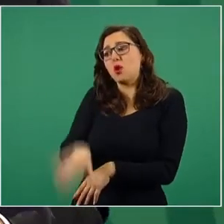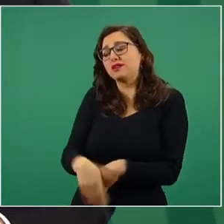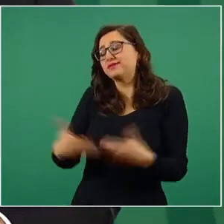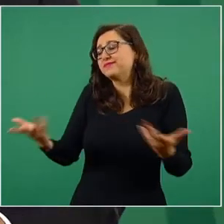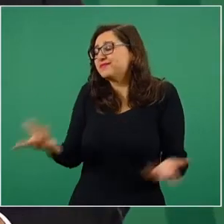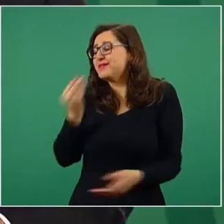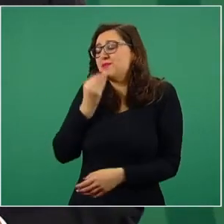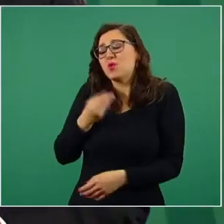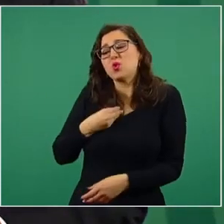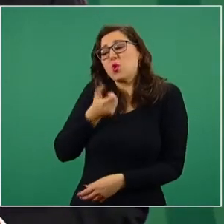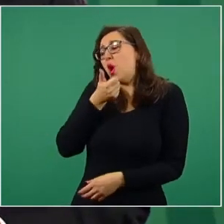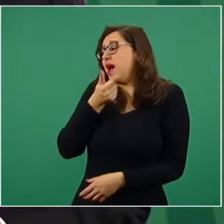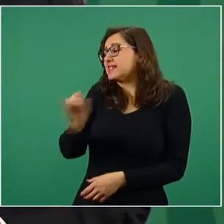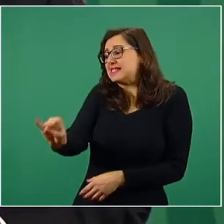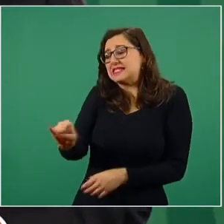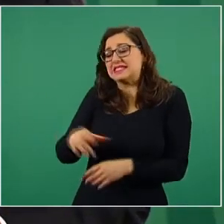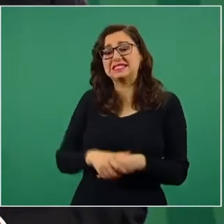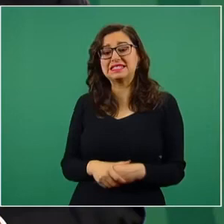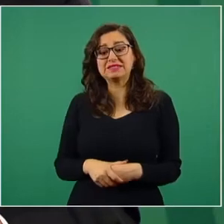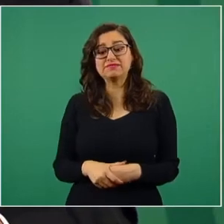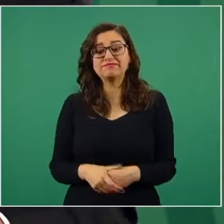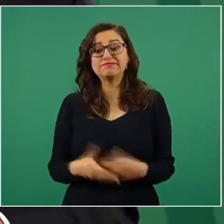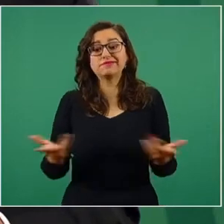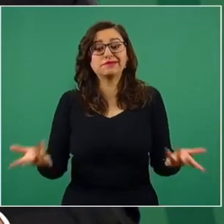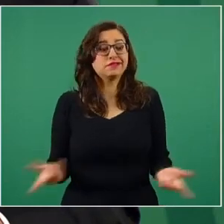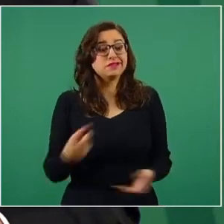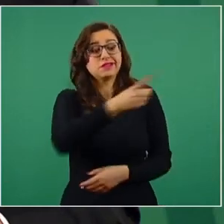dicen los conservadores, desde que el mundo es mundo,